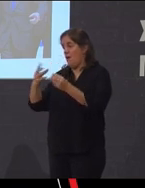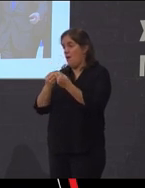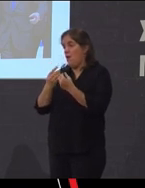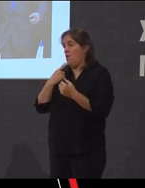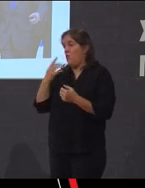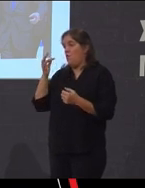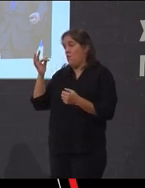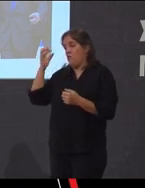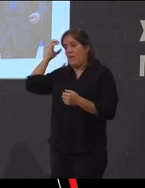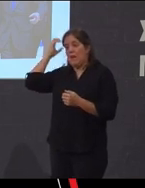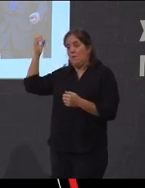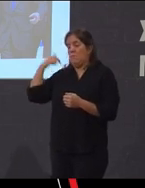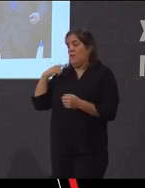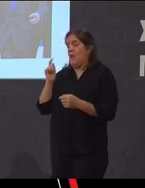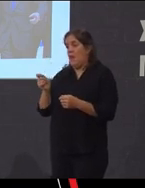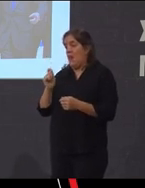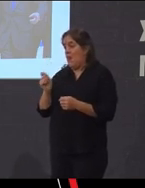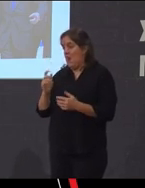habitualmente.